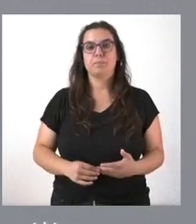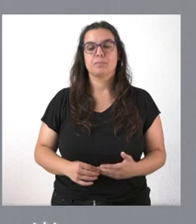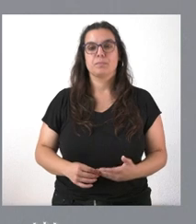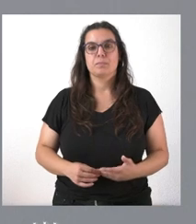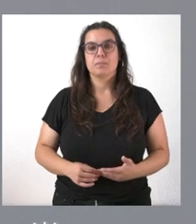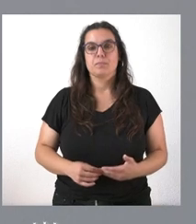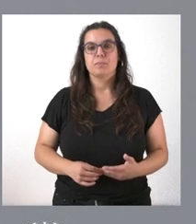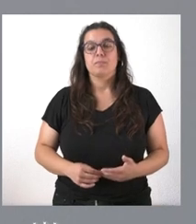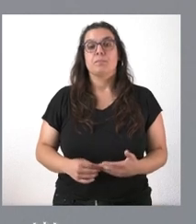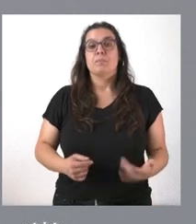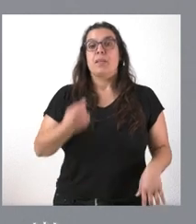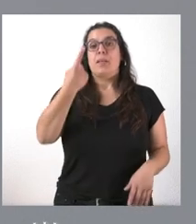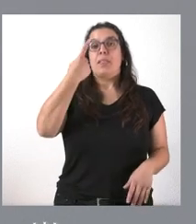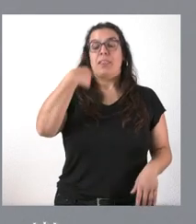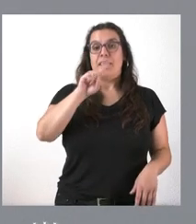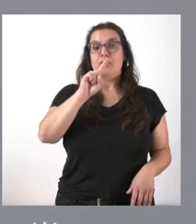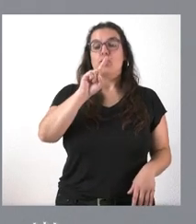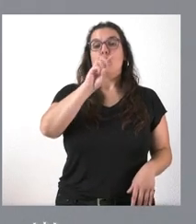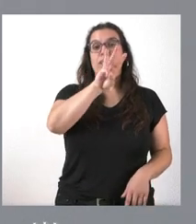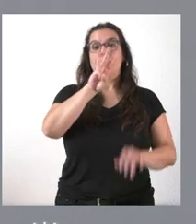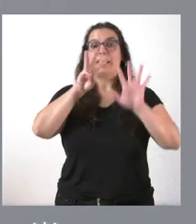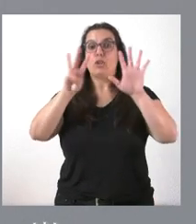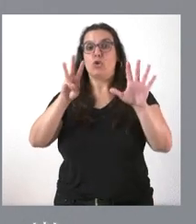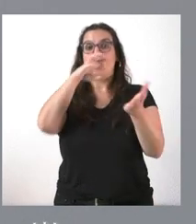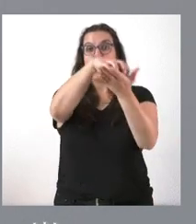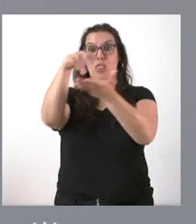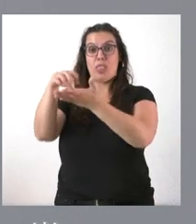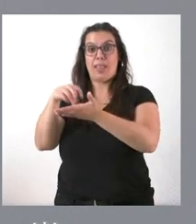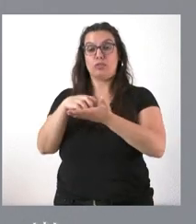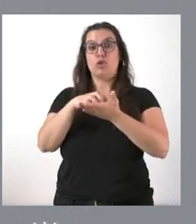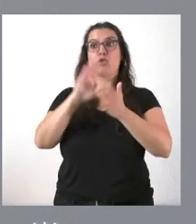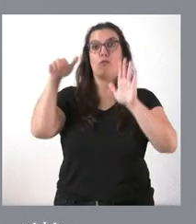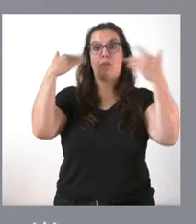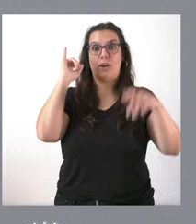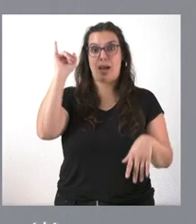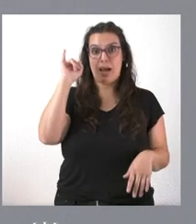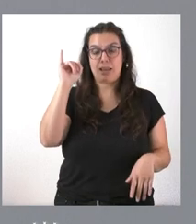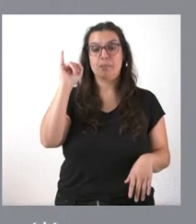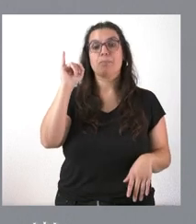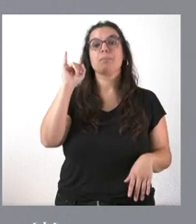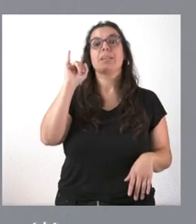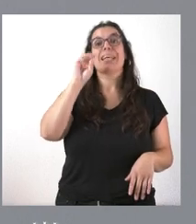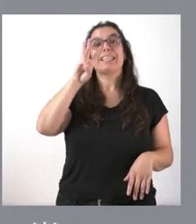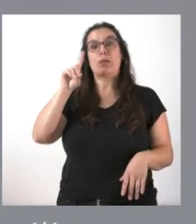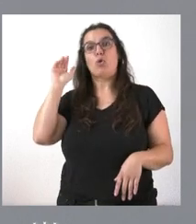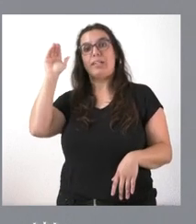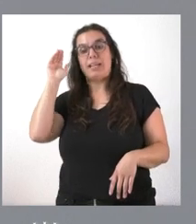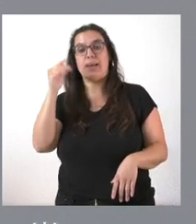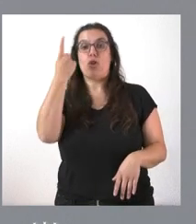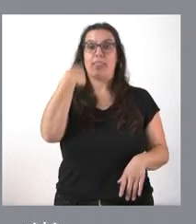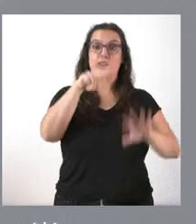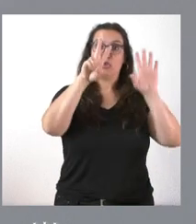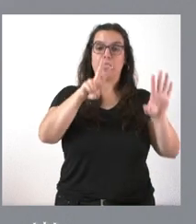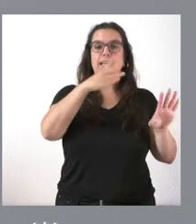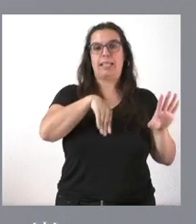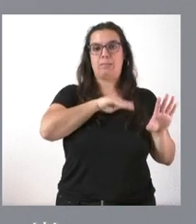hay 131 138 centros fuera de nuestra comunidad Autónoma de las cuales 31 están en el extranjero Y 107 en otras comunidades